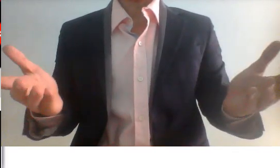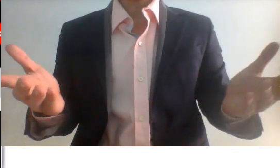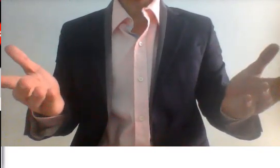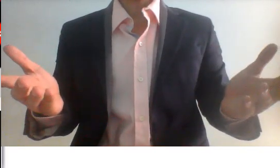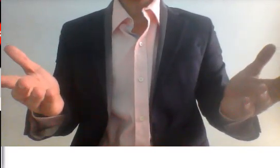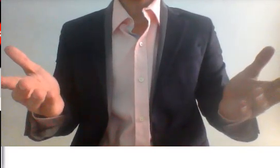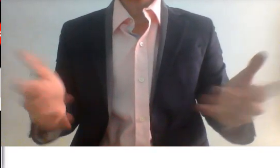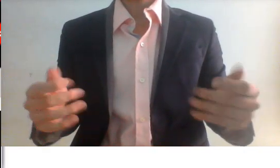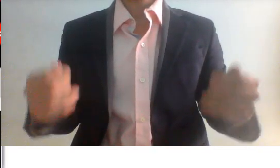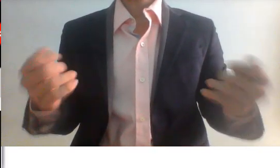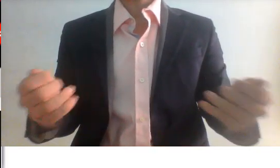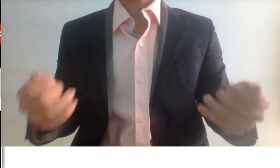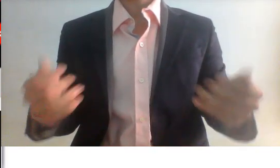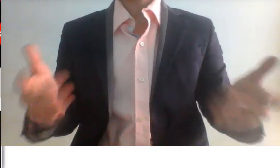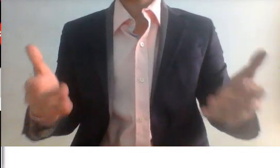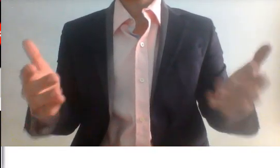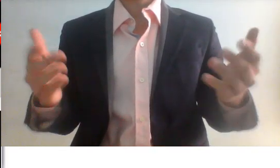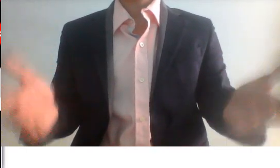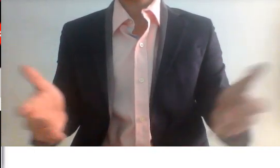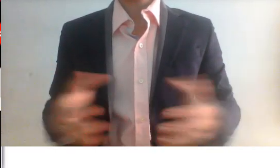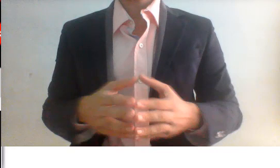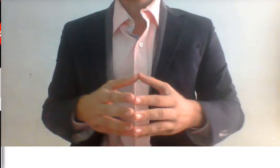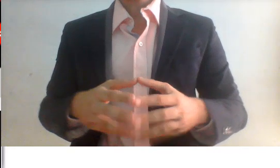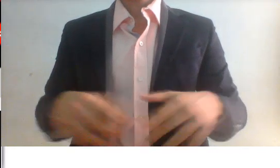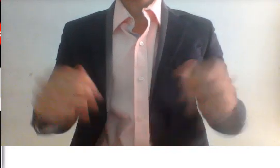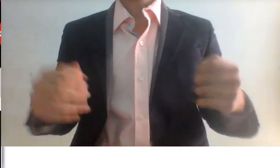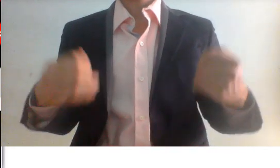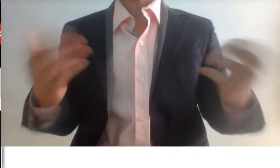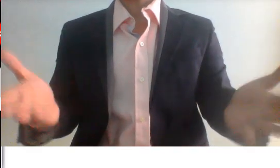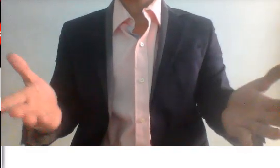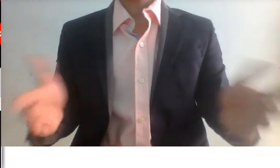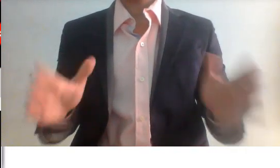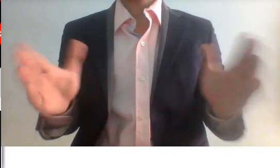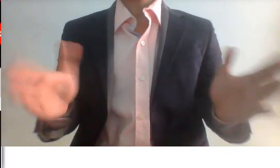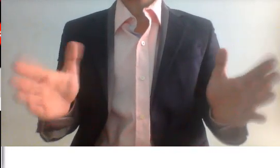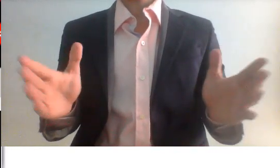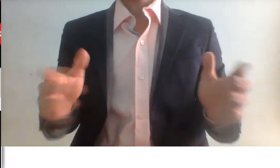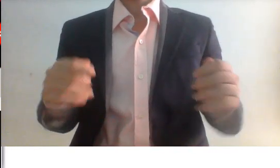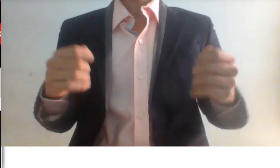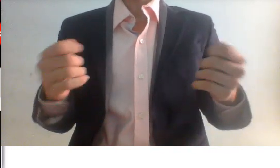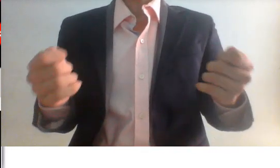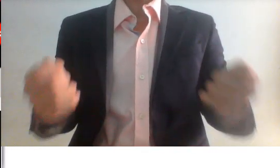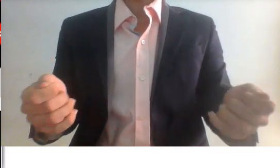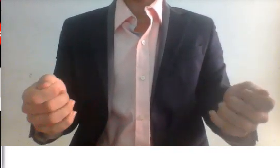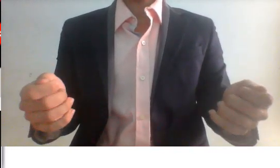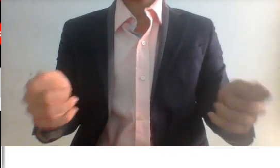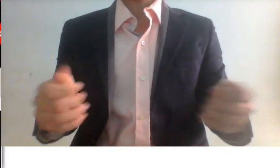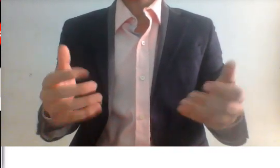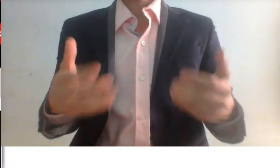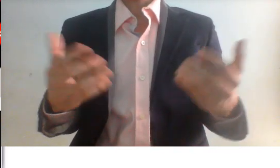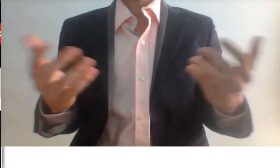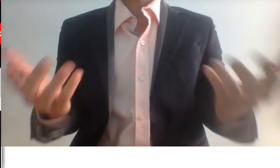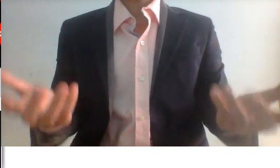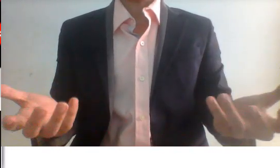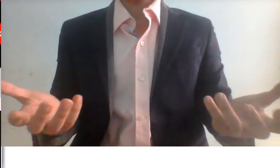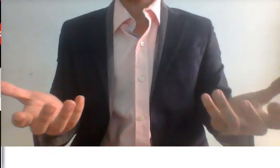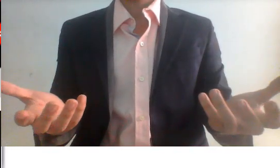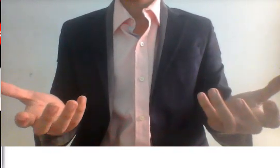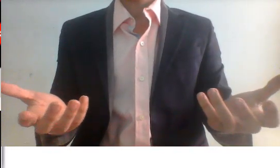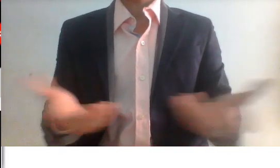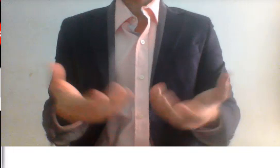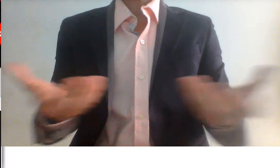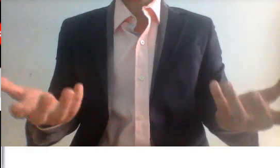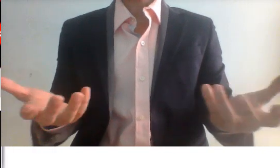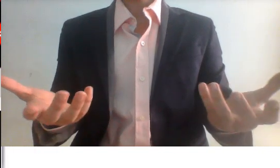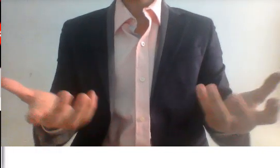pues digamos los medios de comunicación en este momento se encuentran tan jodidos, se encuentran tan dañados, junto con la oposición, que son moralmente